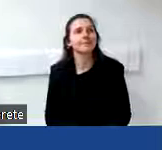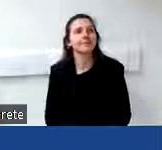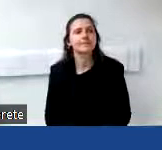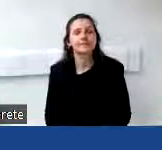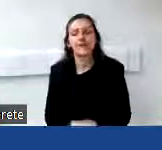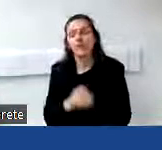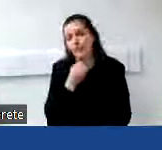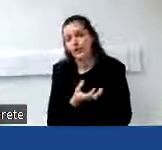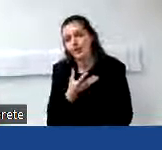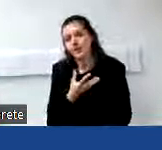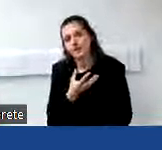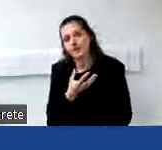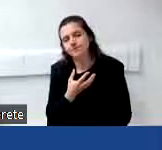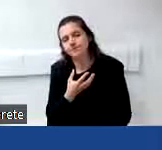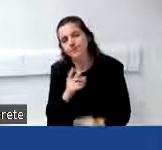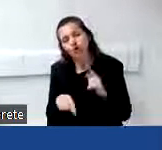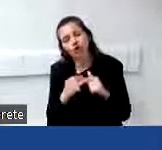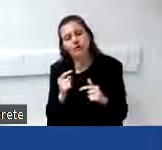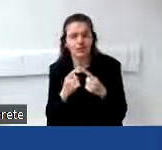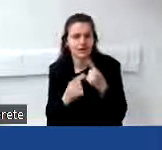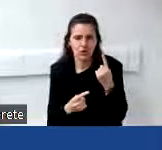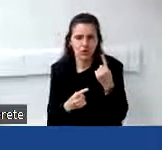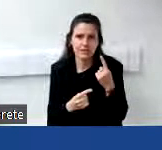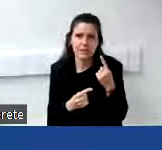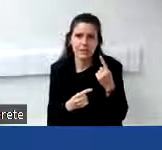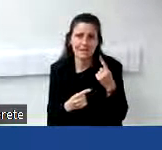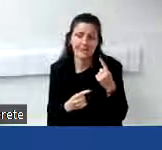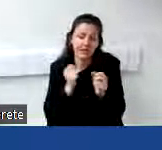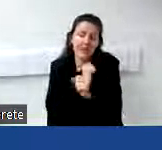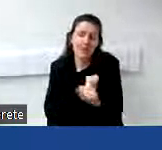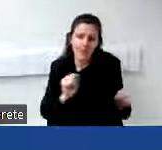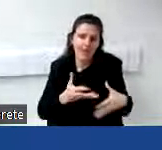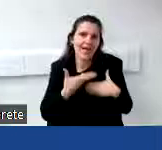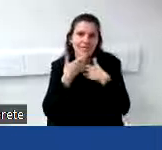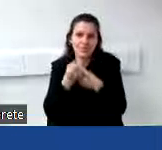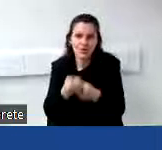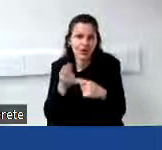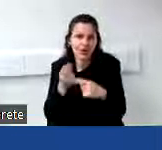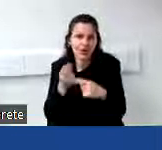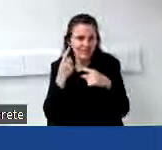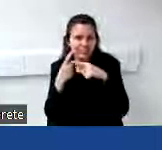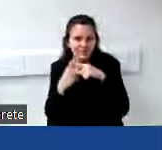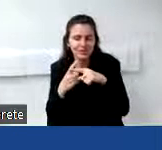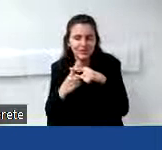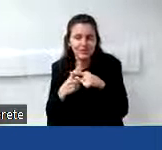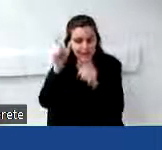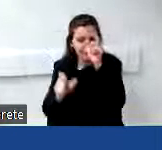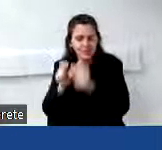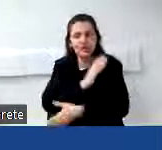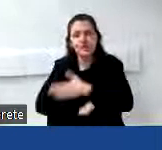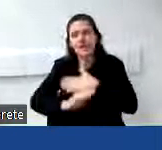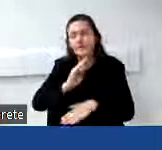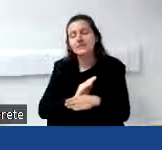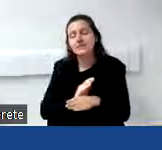Bien, una de las cosas que han aparecido que podrían favorecer, ¿no?, al trato de las personas con discapacidad o los